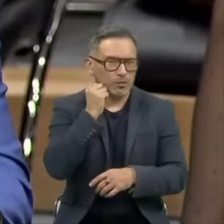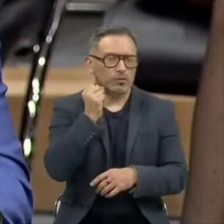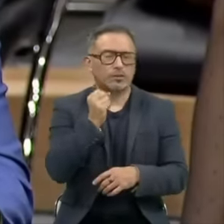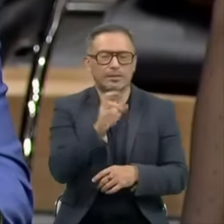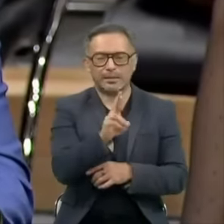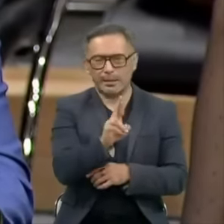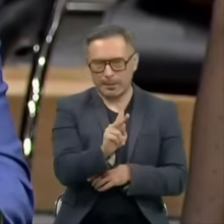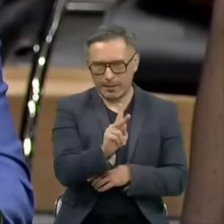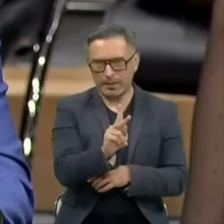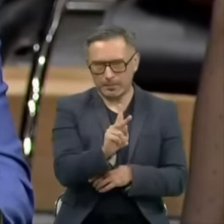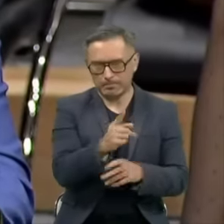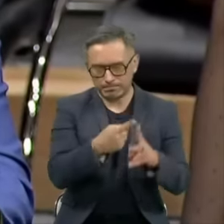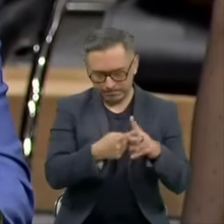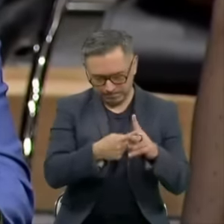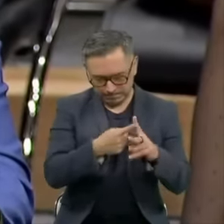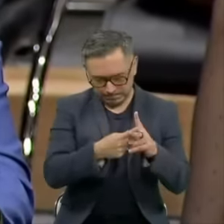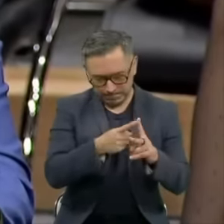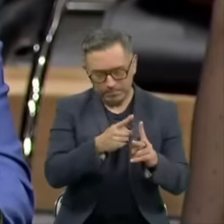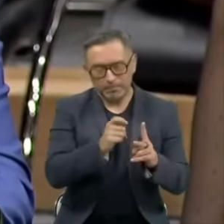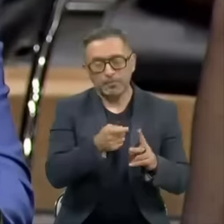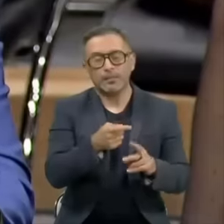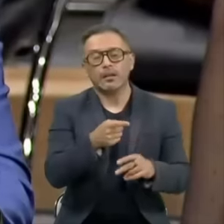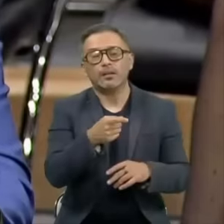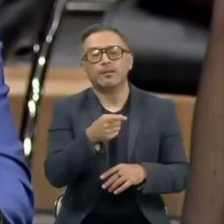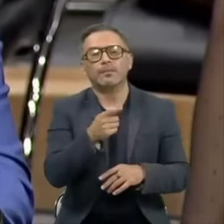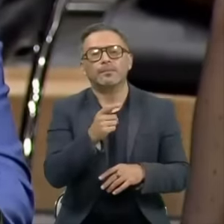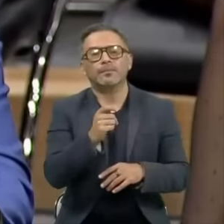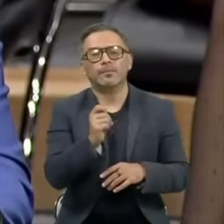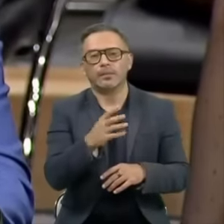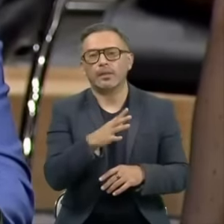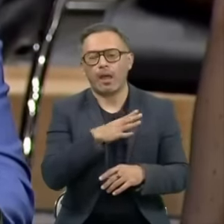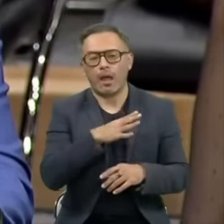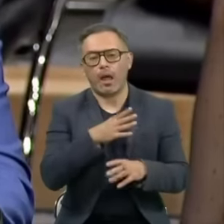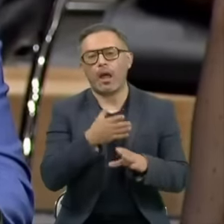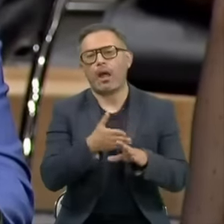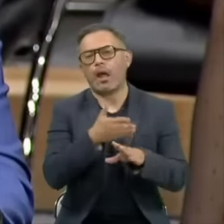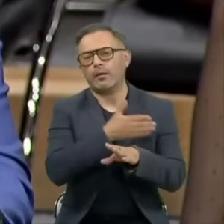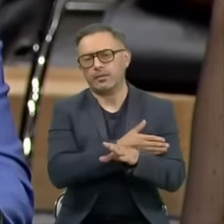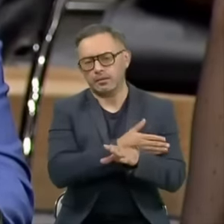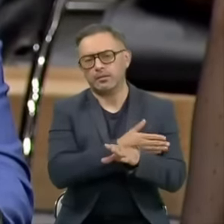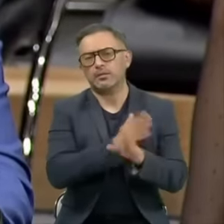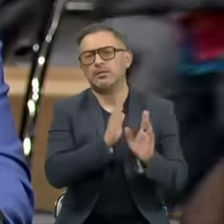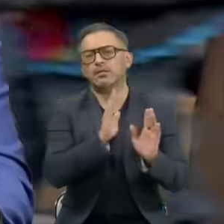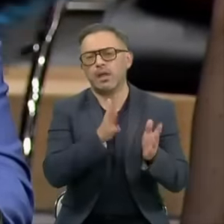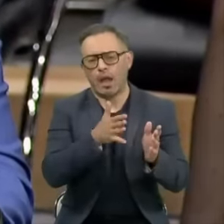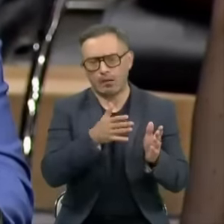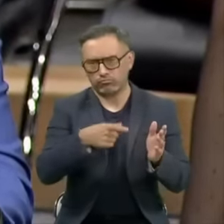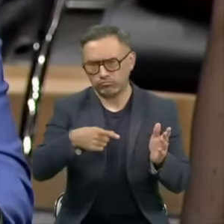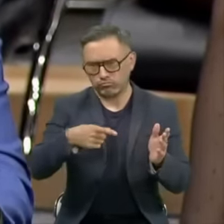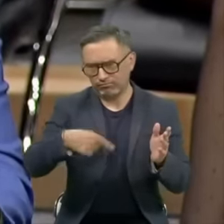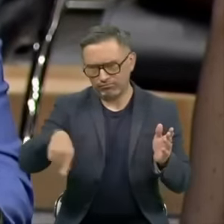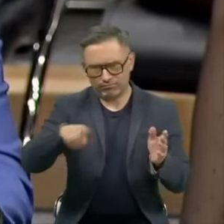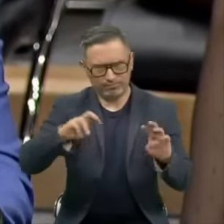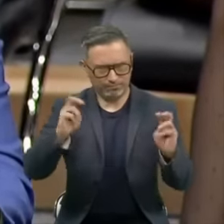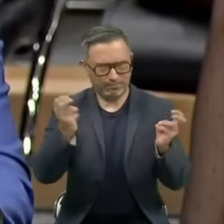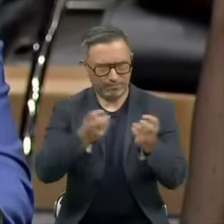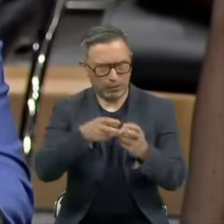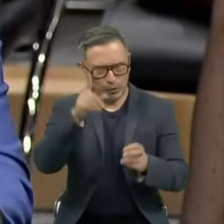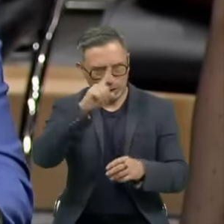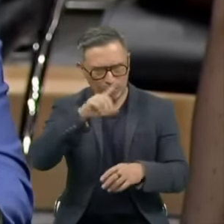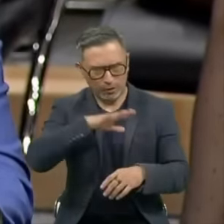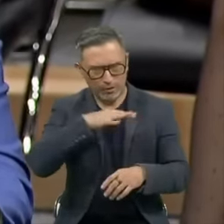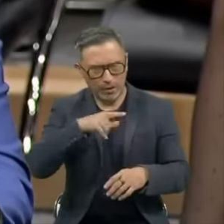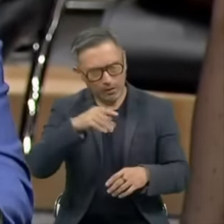representación proporcional, en el cual se atienden cuestiones que han sido interpretadas tanto en este órgano colegiado como por la